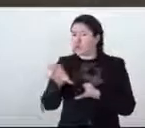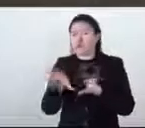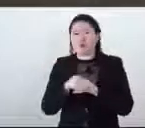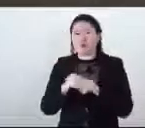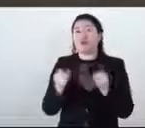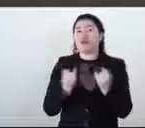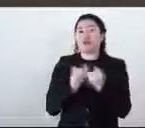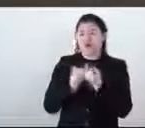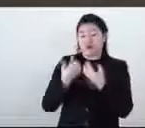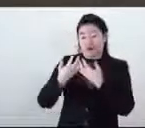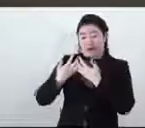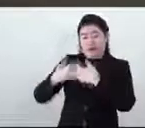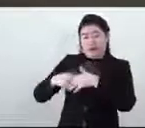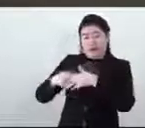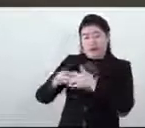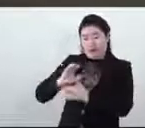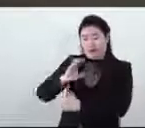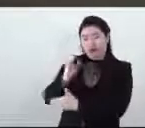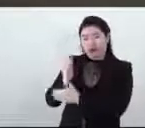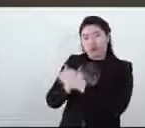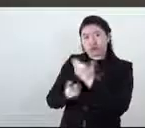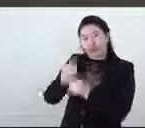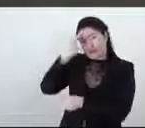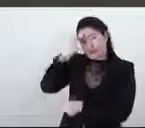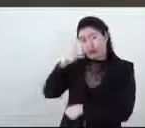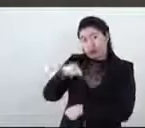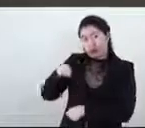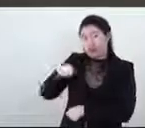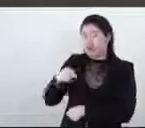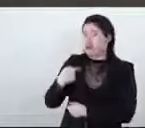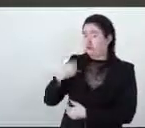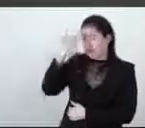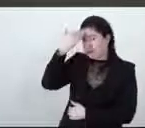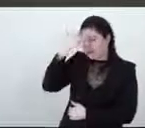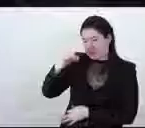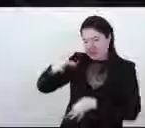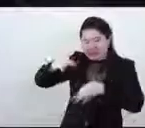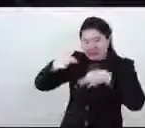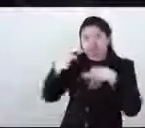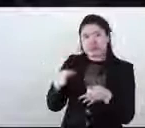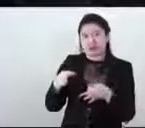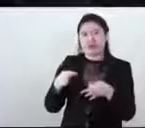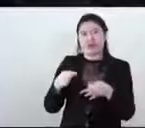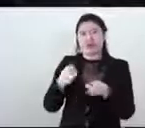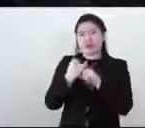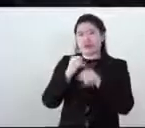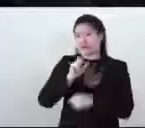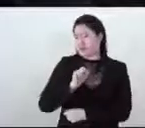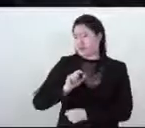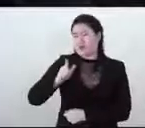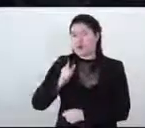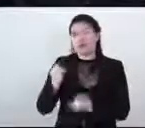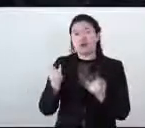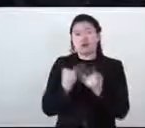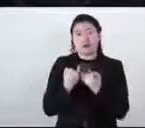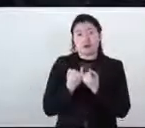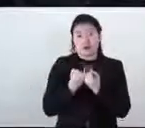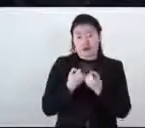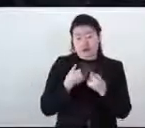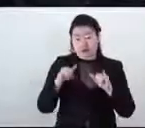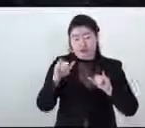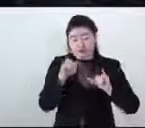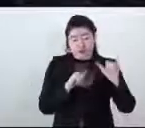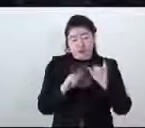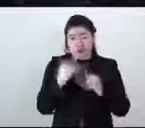una empresa especializada para conocer con profesionalismo técnico y con base en evidencia científica